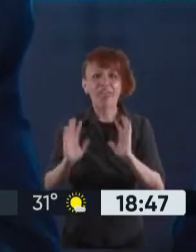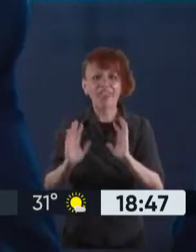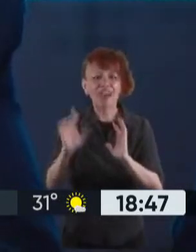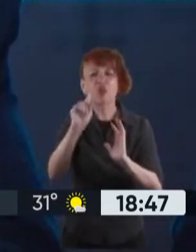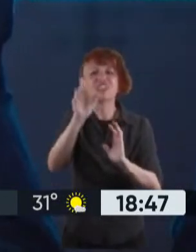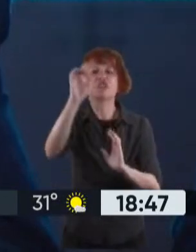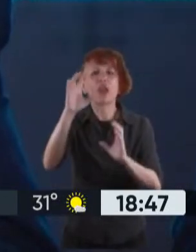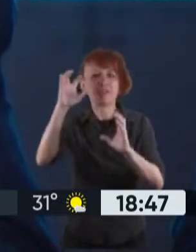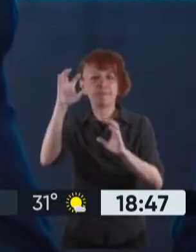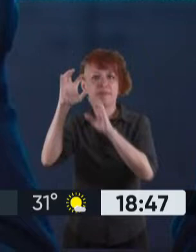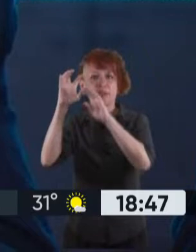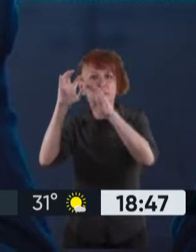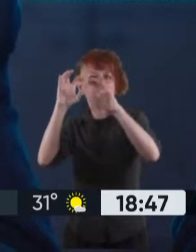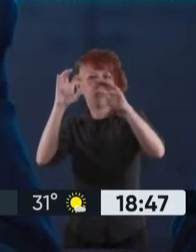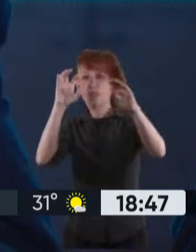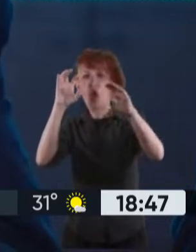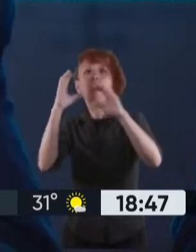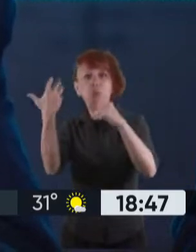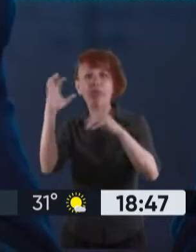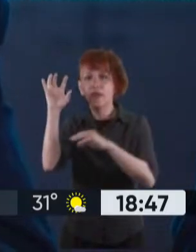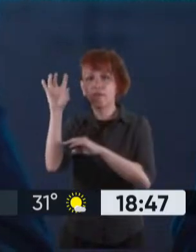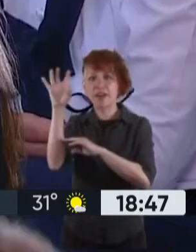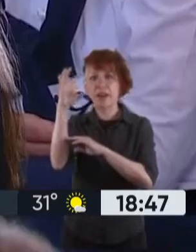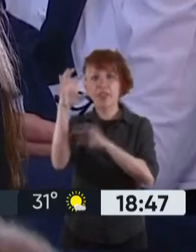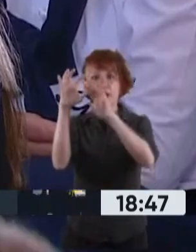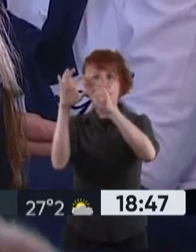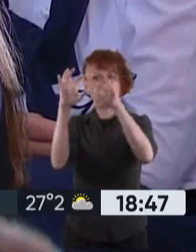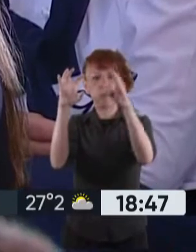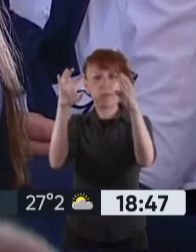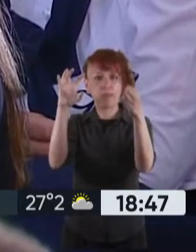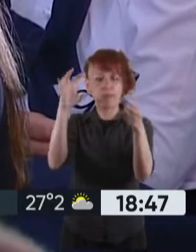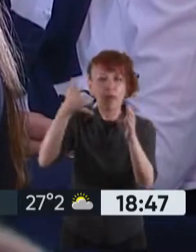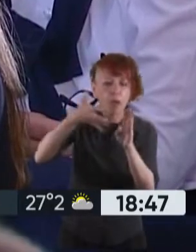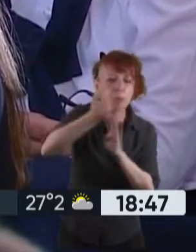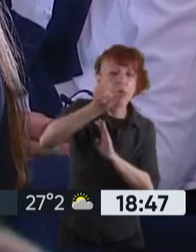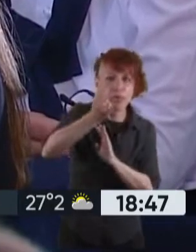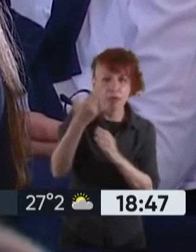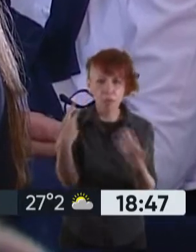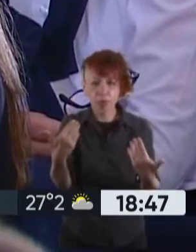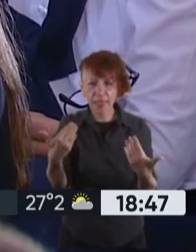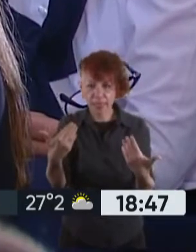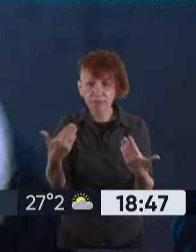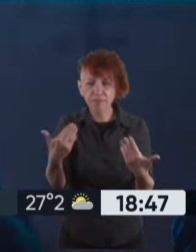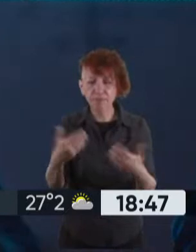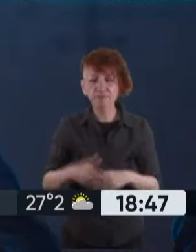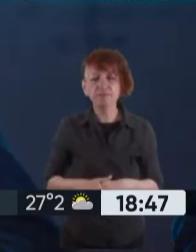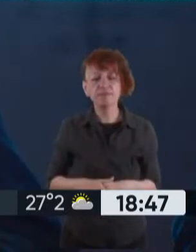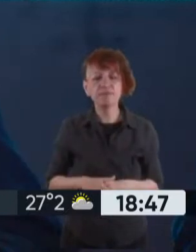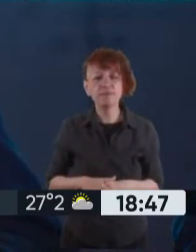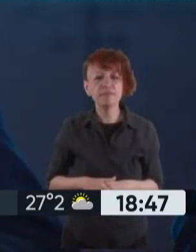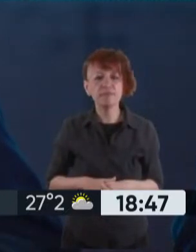que eran capaces de girar buscando qué había detrás de la esfera.